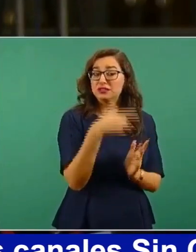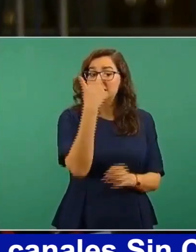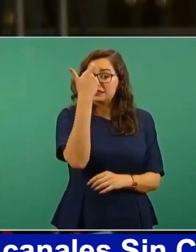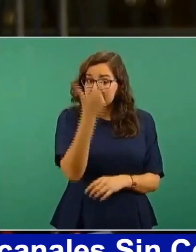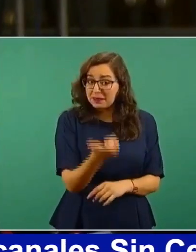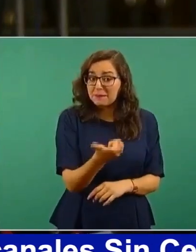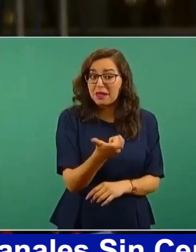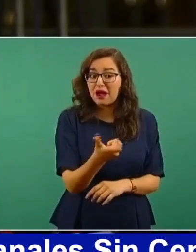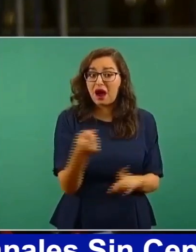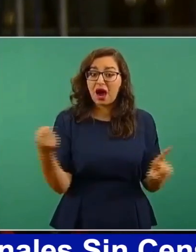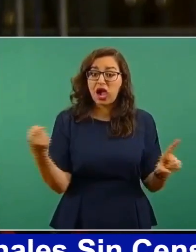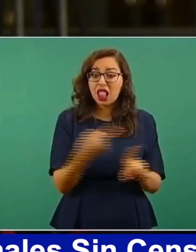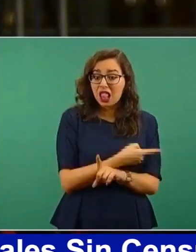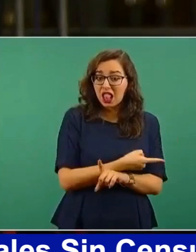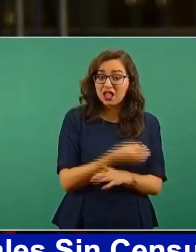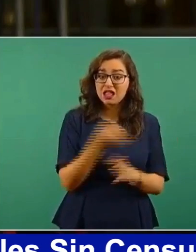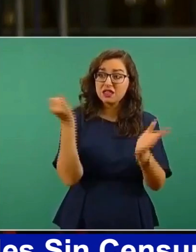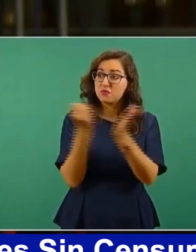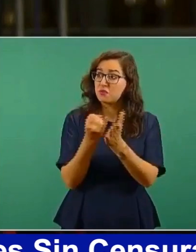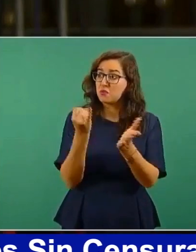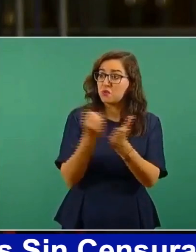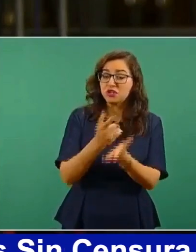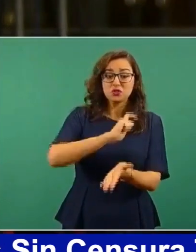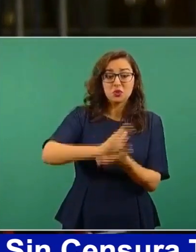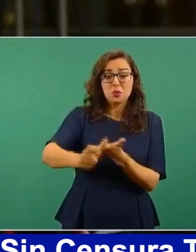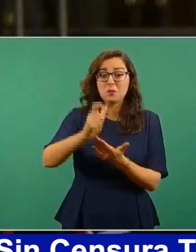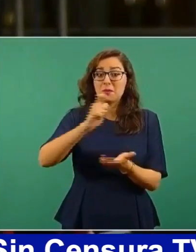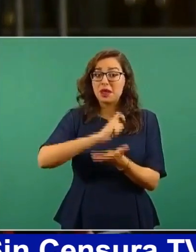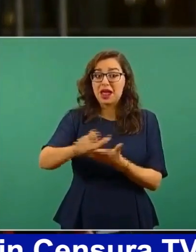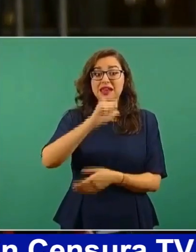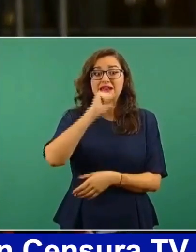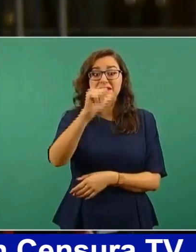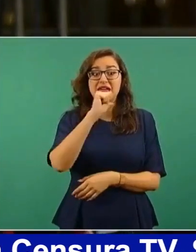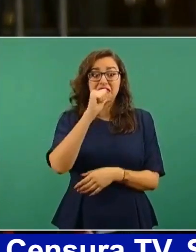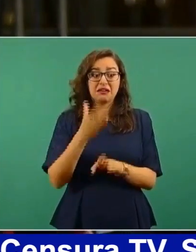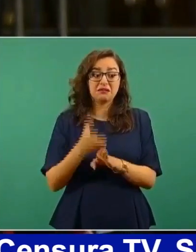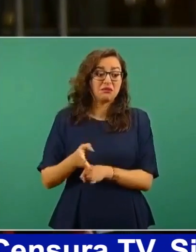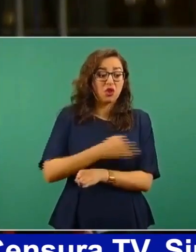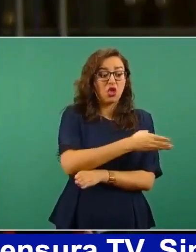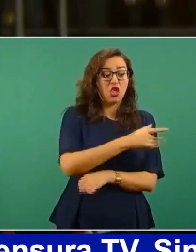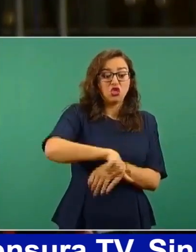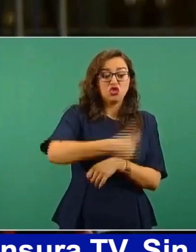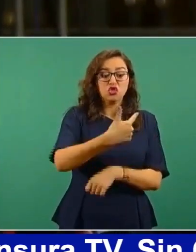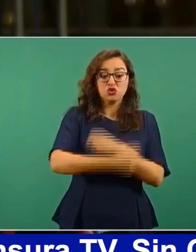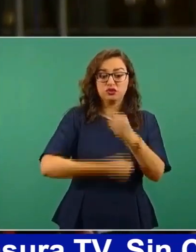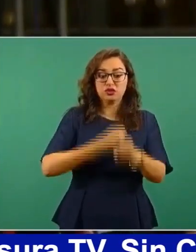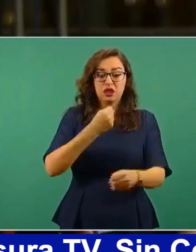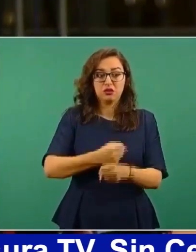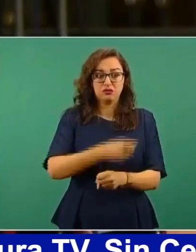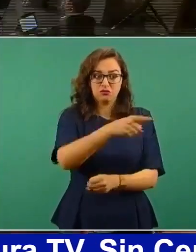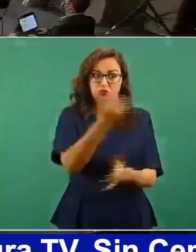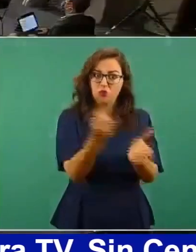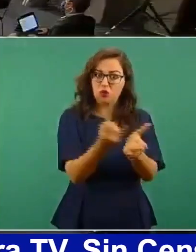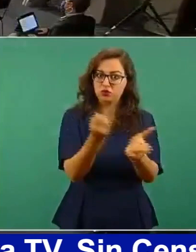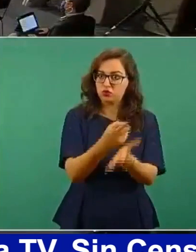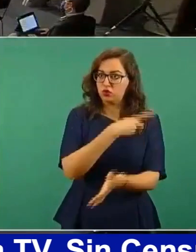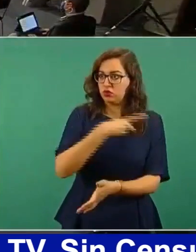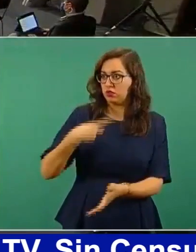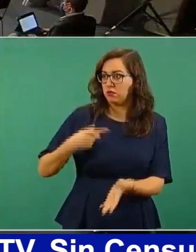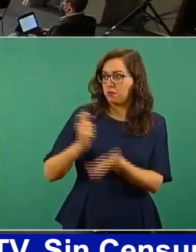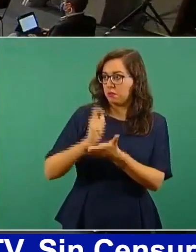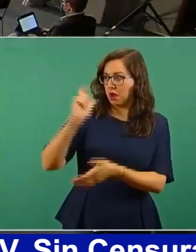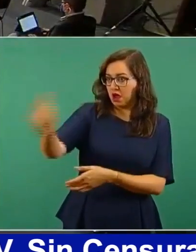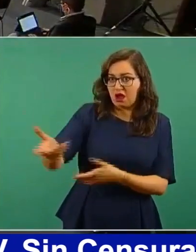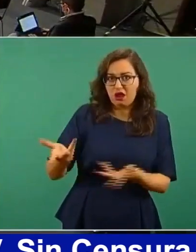400,000 millones de pesos se dejaron de pagar impuestos en los últimos dos sexenios. Si deben impuestos, pues hay que pagarlos, ¿no? Eso sí,